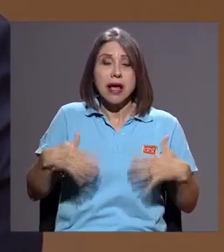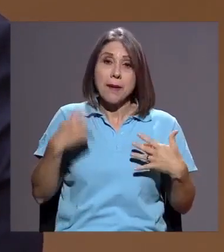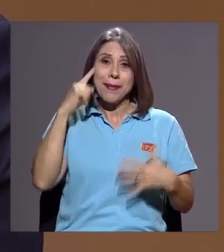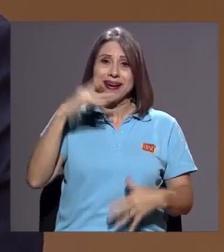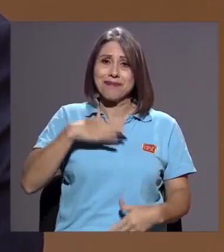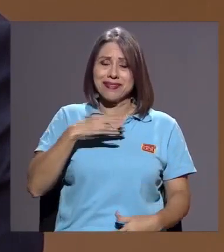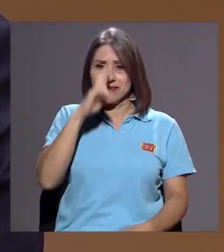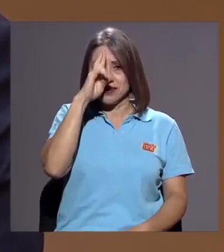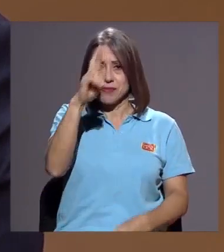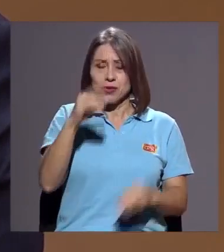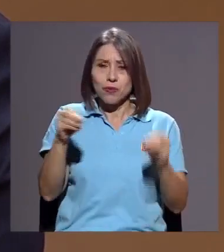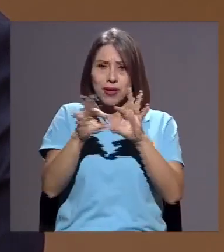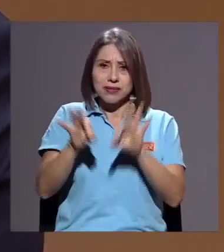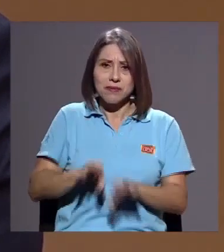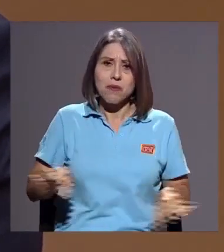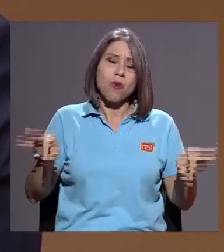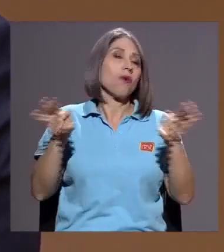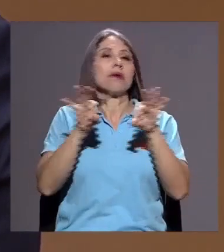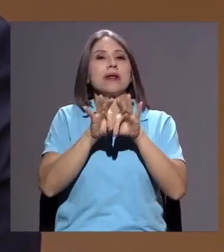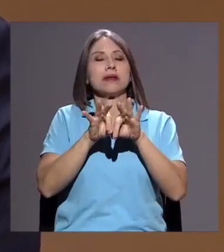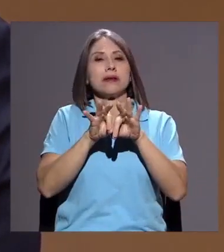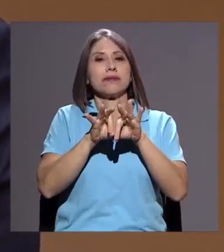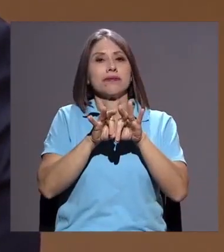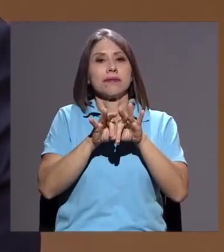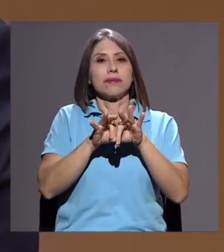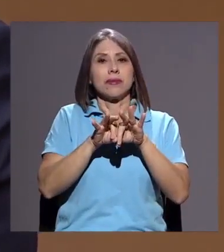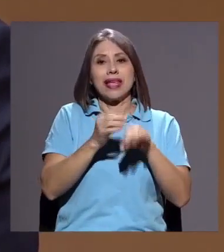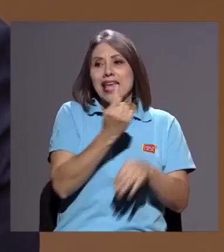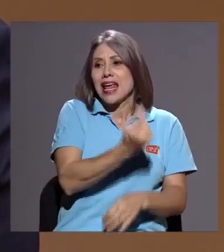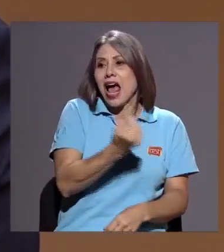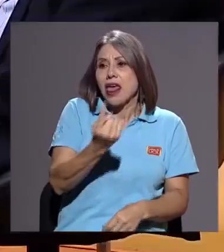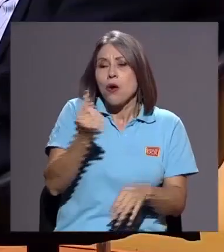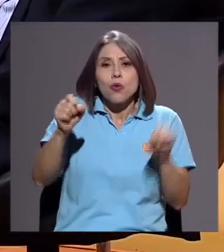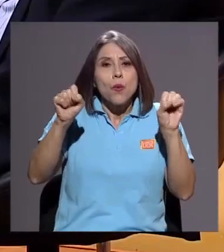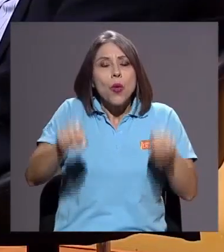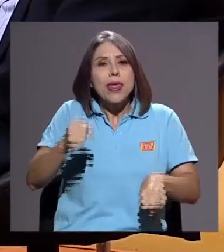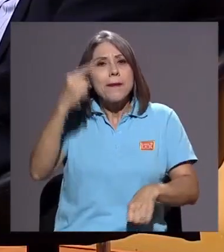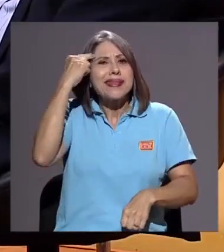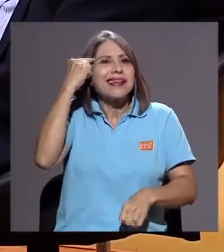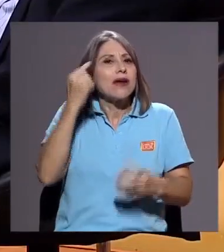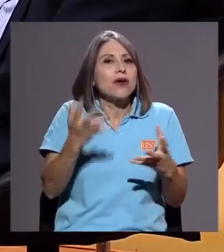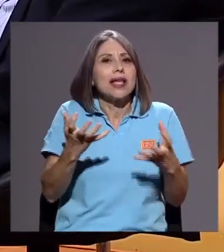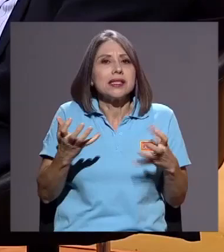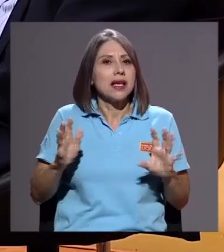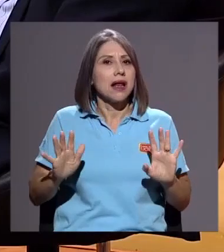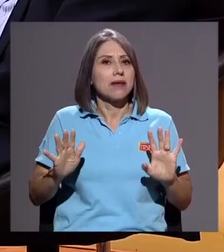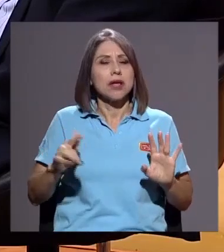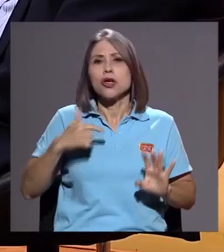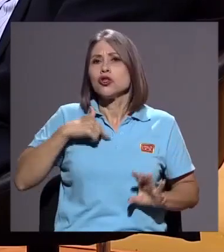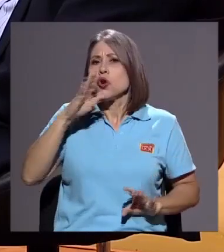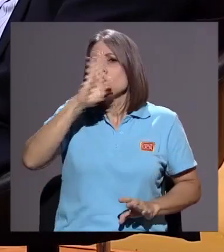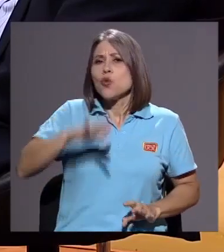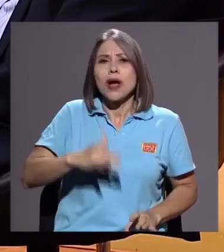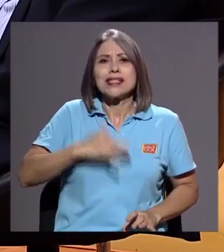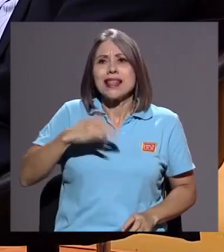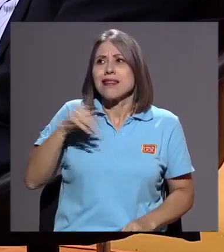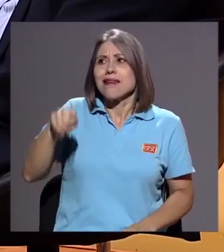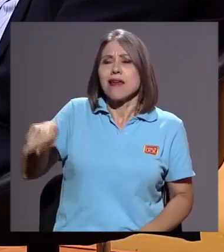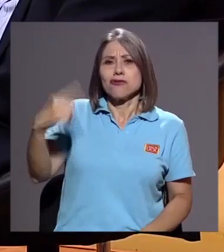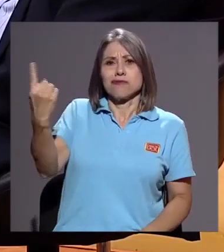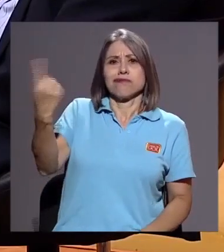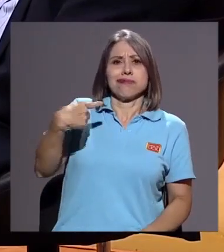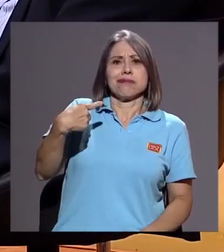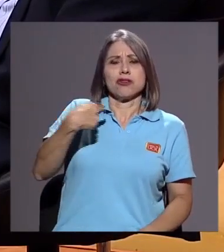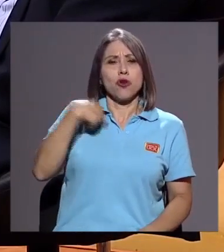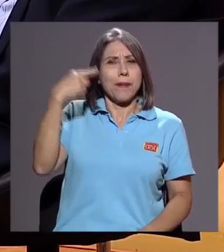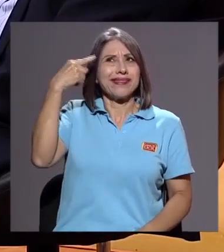mí fue lo más importante, ¿va? Es decir, el respeto a que cada uno pensara lo que quisiera, ¿va? Yo nunca sentí que en mi casa me impusieran una manera de